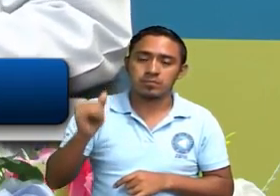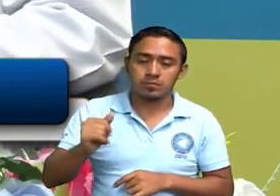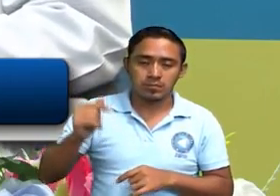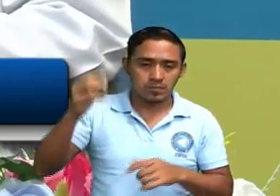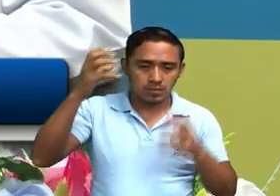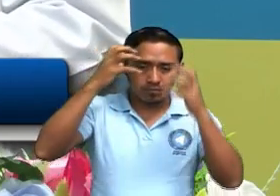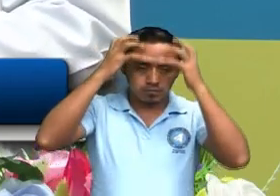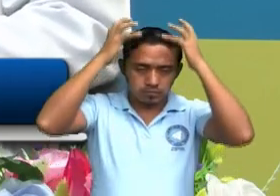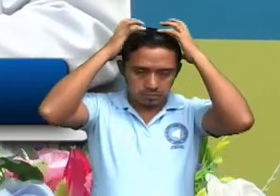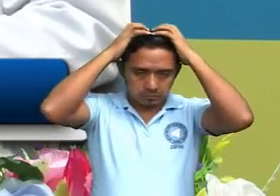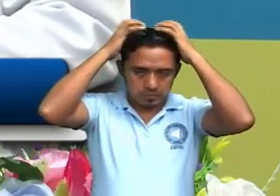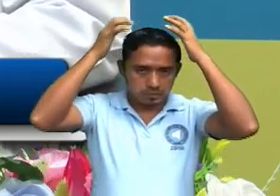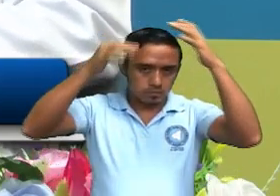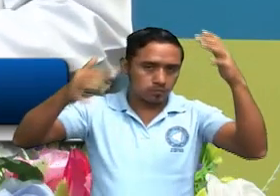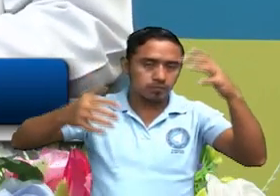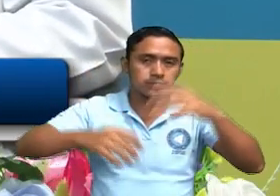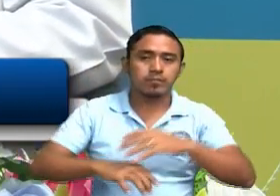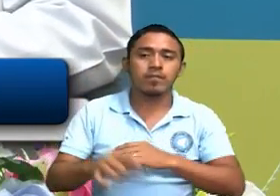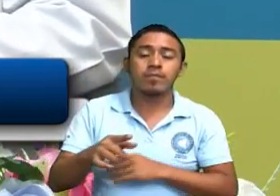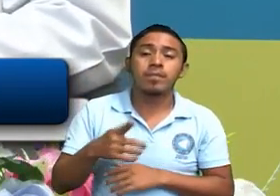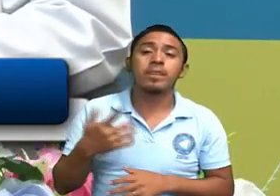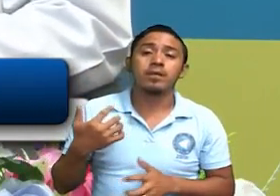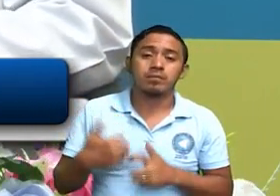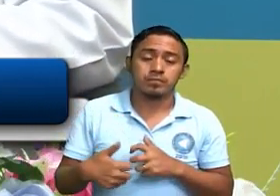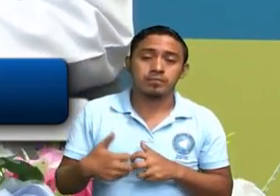cerebral. Entonces esto daña